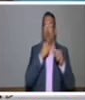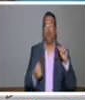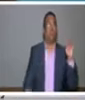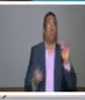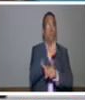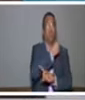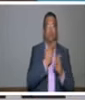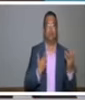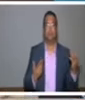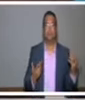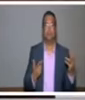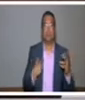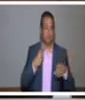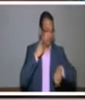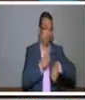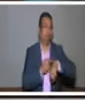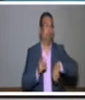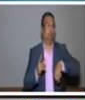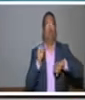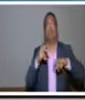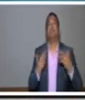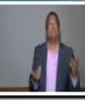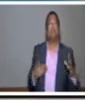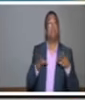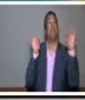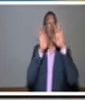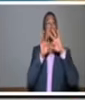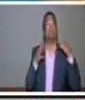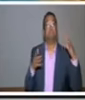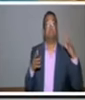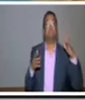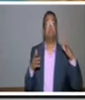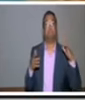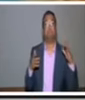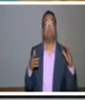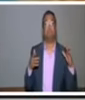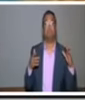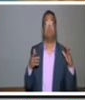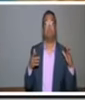para acabar, que creo que me quedan 15 segundos, es importante que destaquemos que